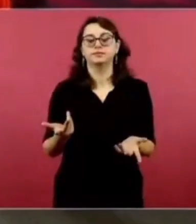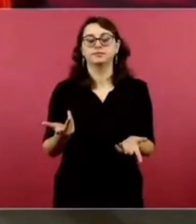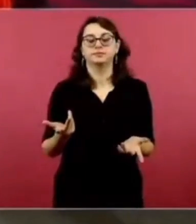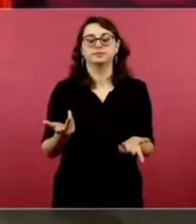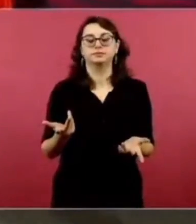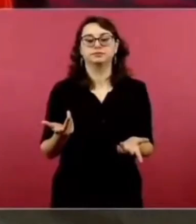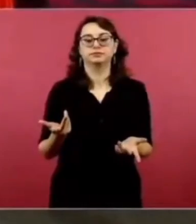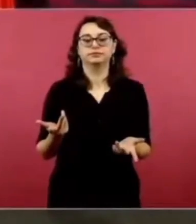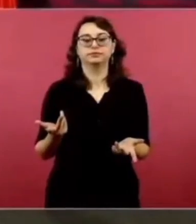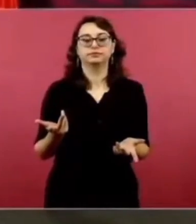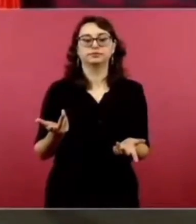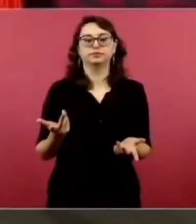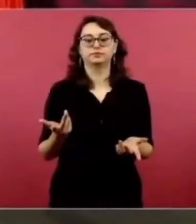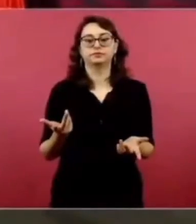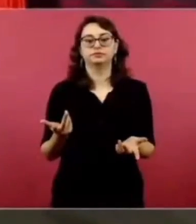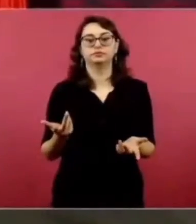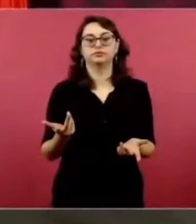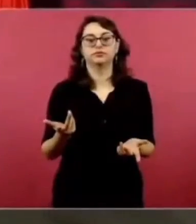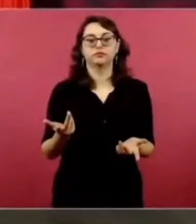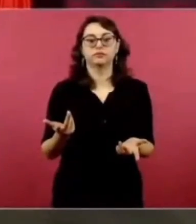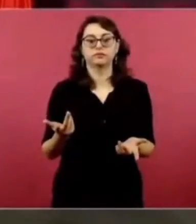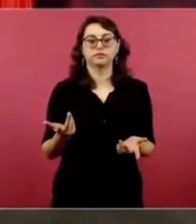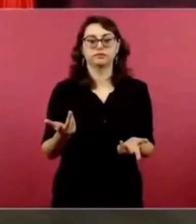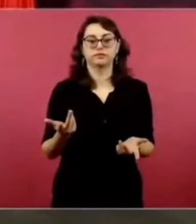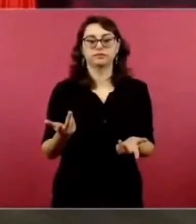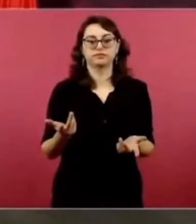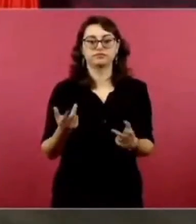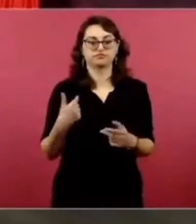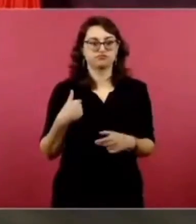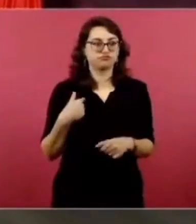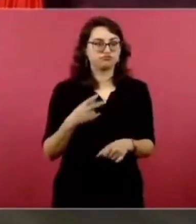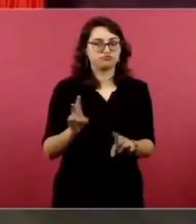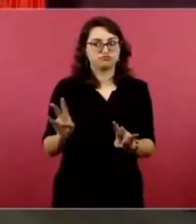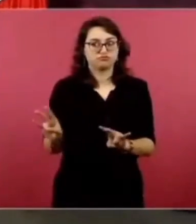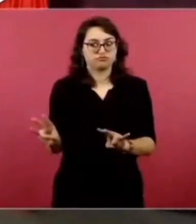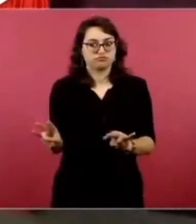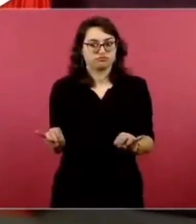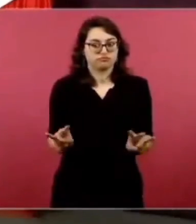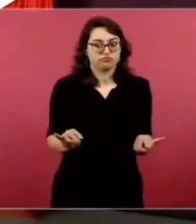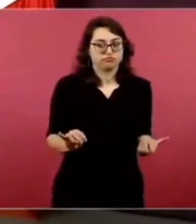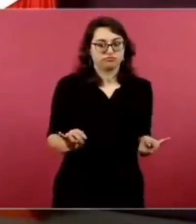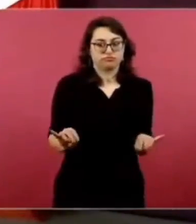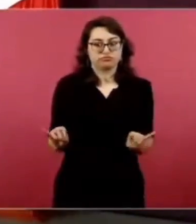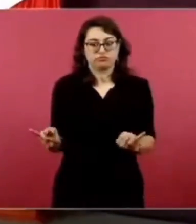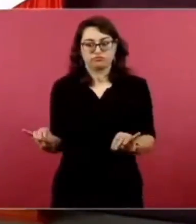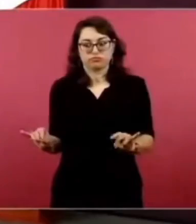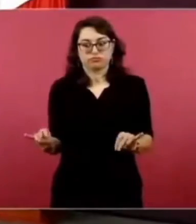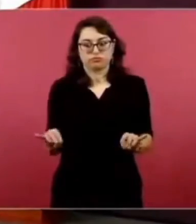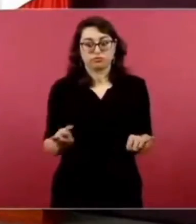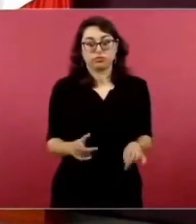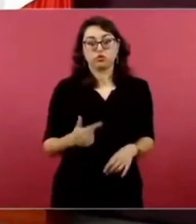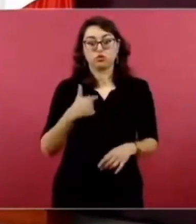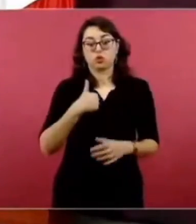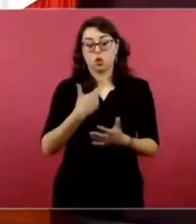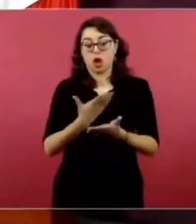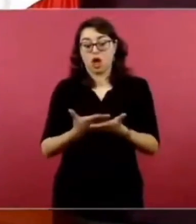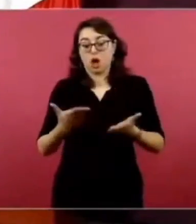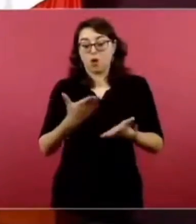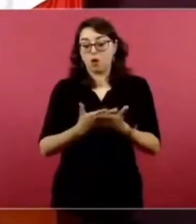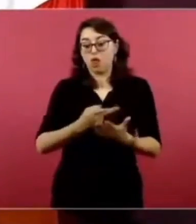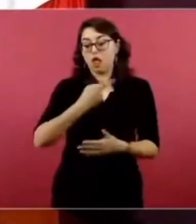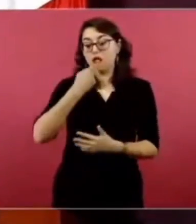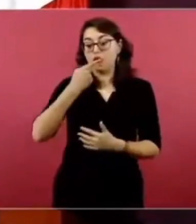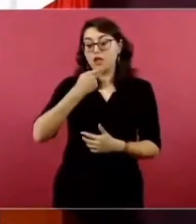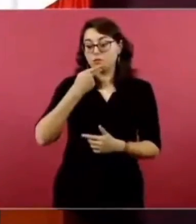tengo que estar muy atento y ahora estoy hablando hasta más despacio